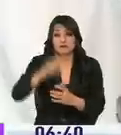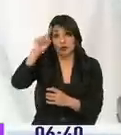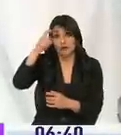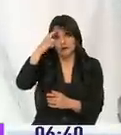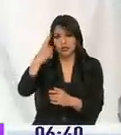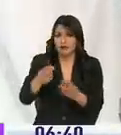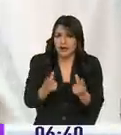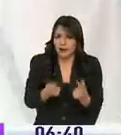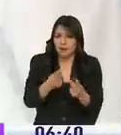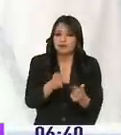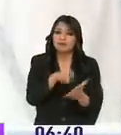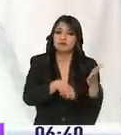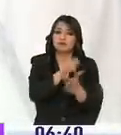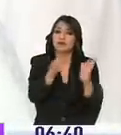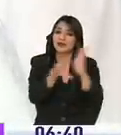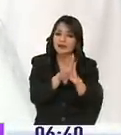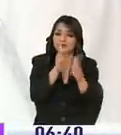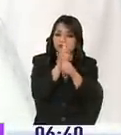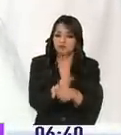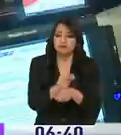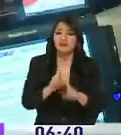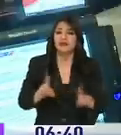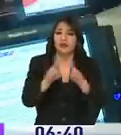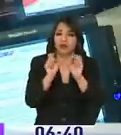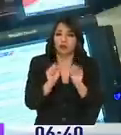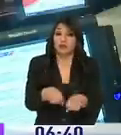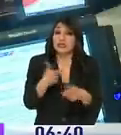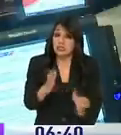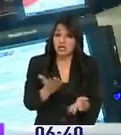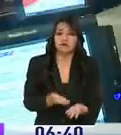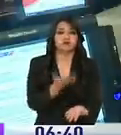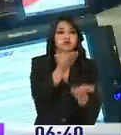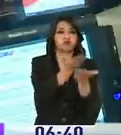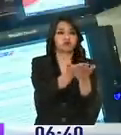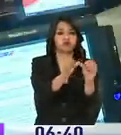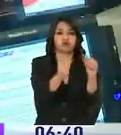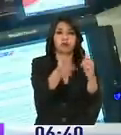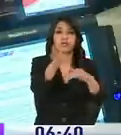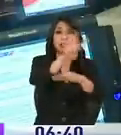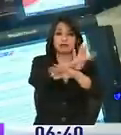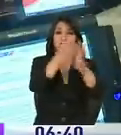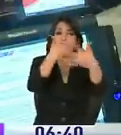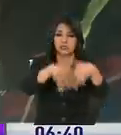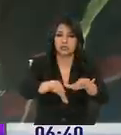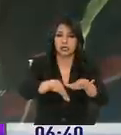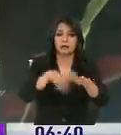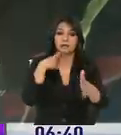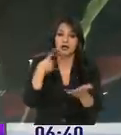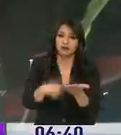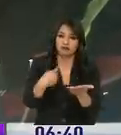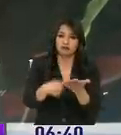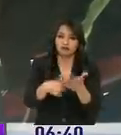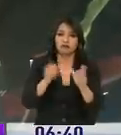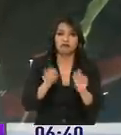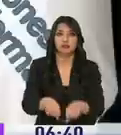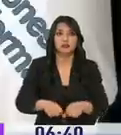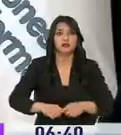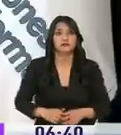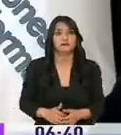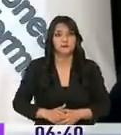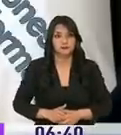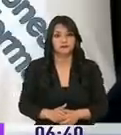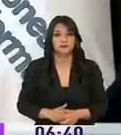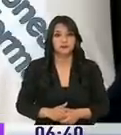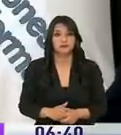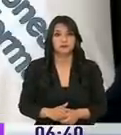del proyecto de ley de protección de datos, que ya fue puesto en conocimiento del Poder Legislativo para su tratamiento. Si